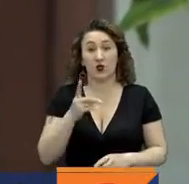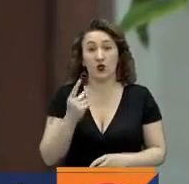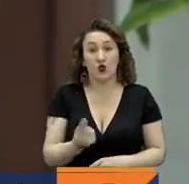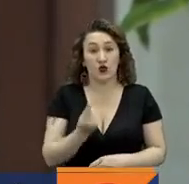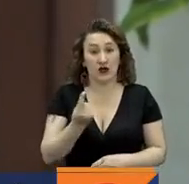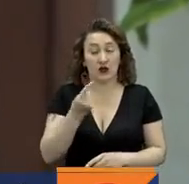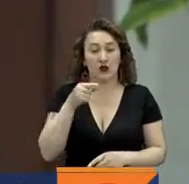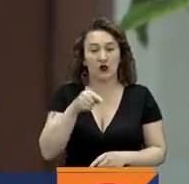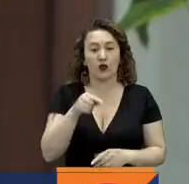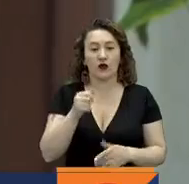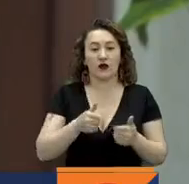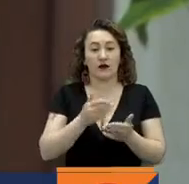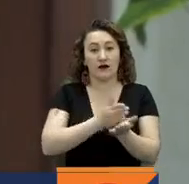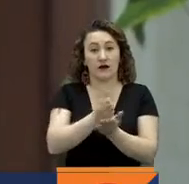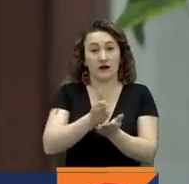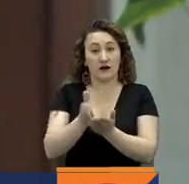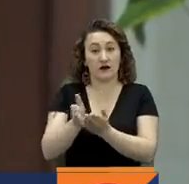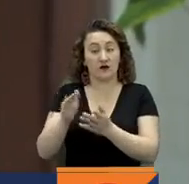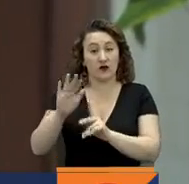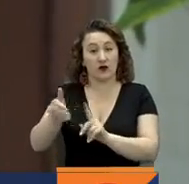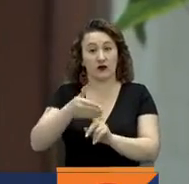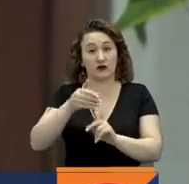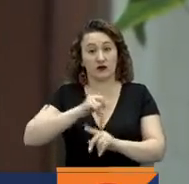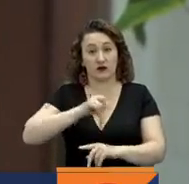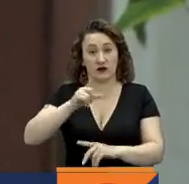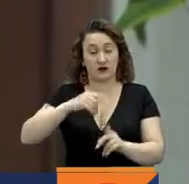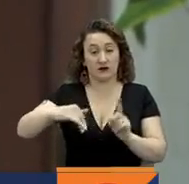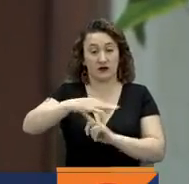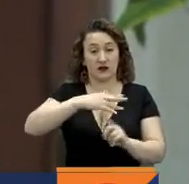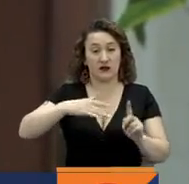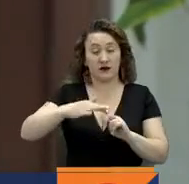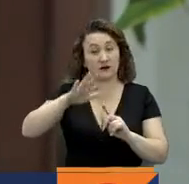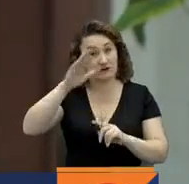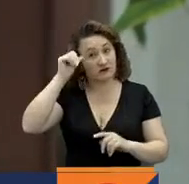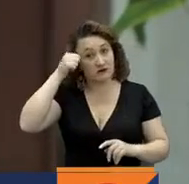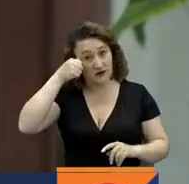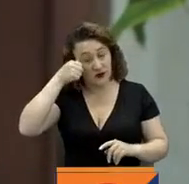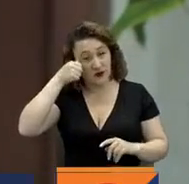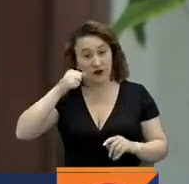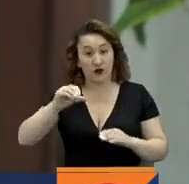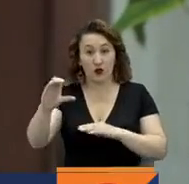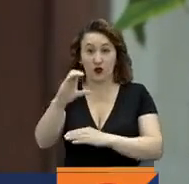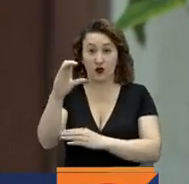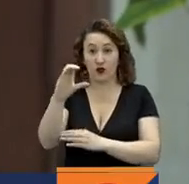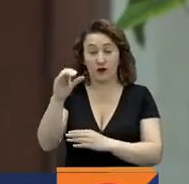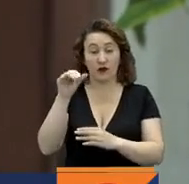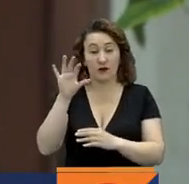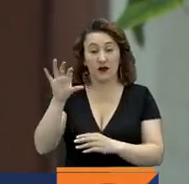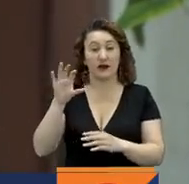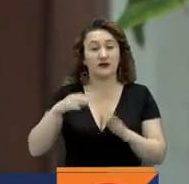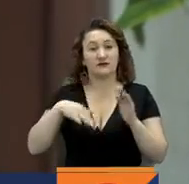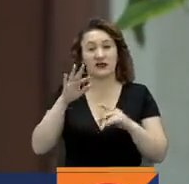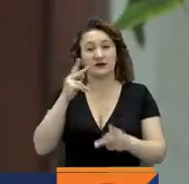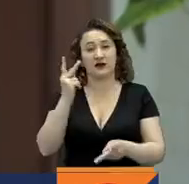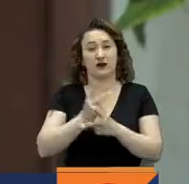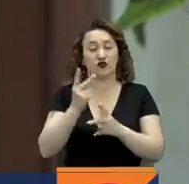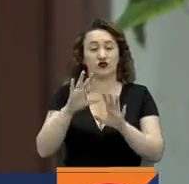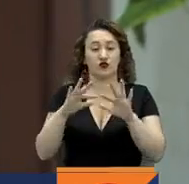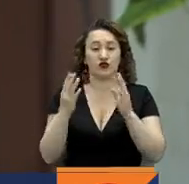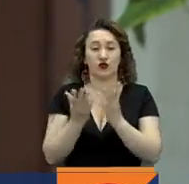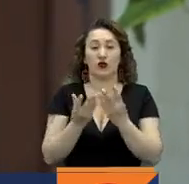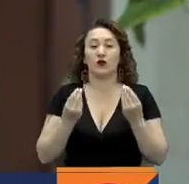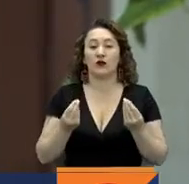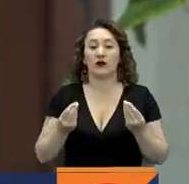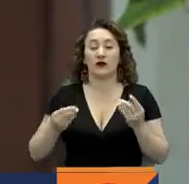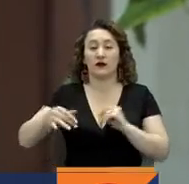tiene como eje la protección de los líderes ambientales. Y recordemos que Colombia es uno de los países más peligrosos del mundo para